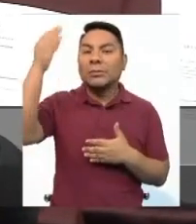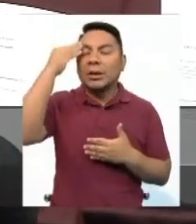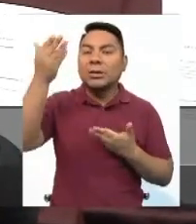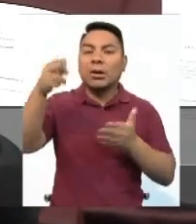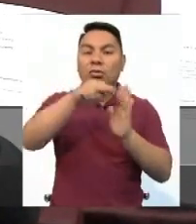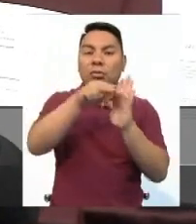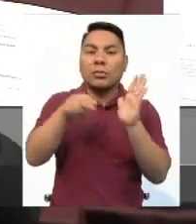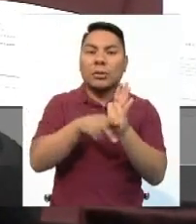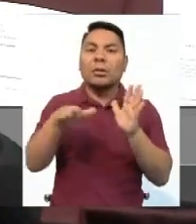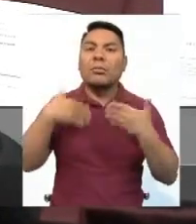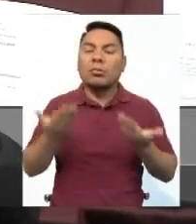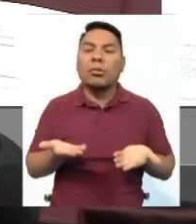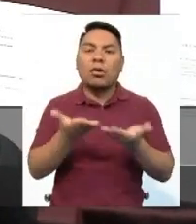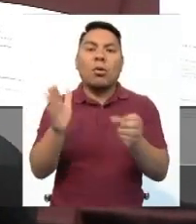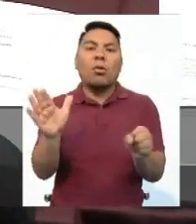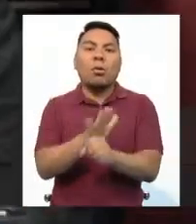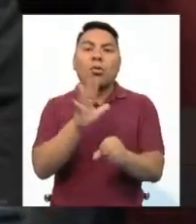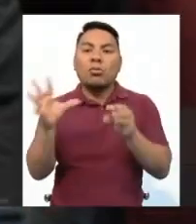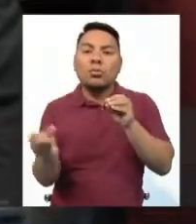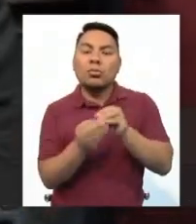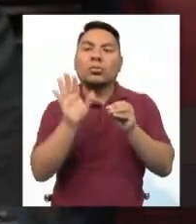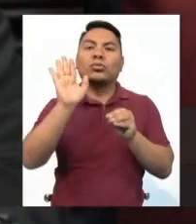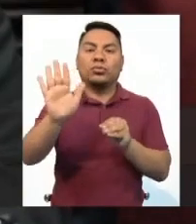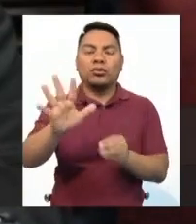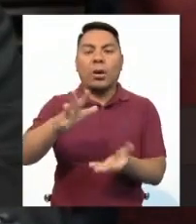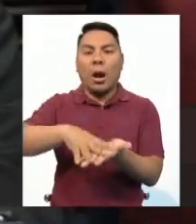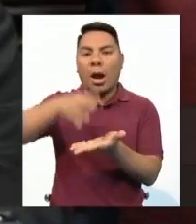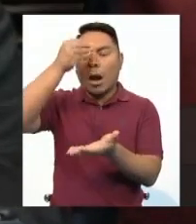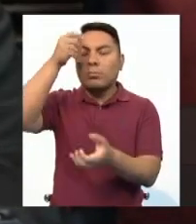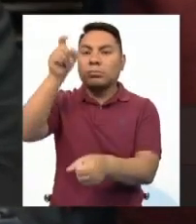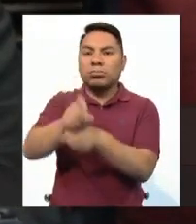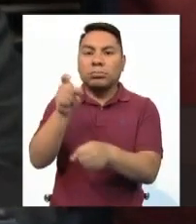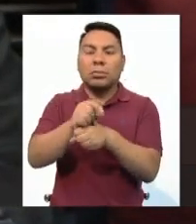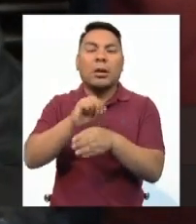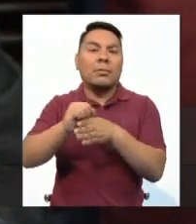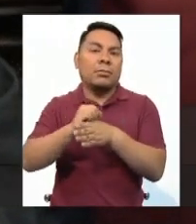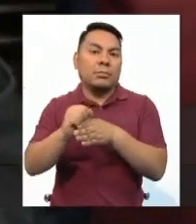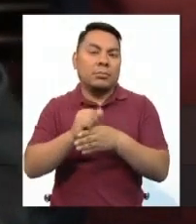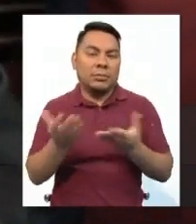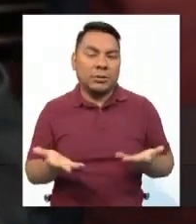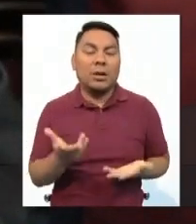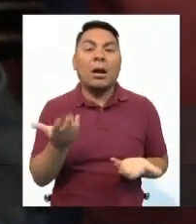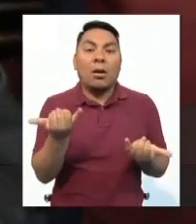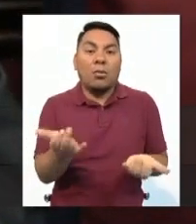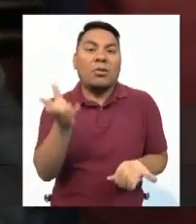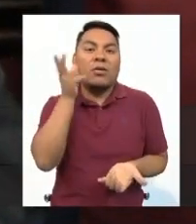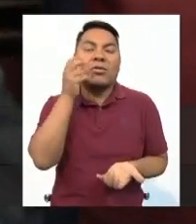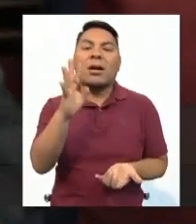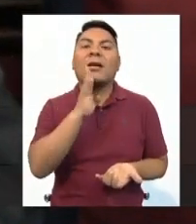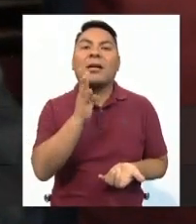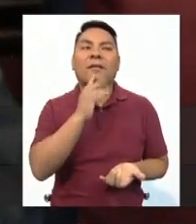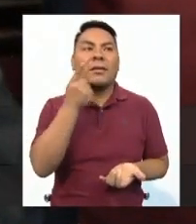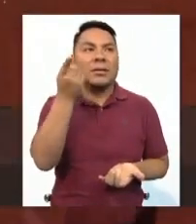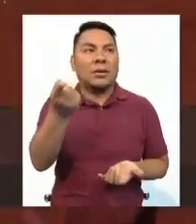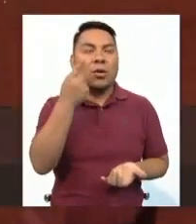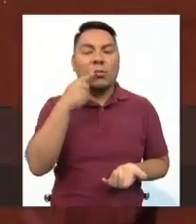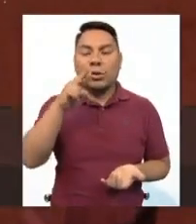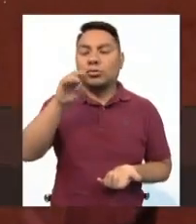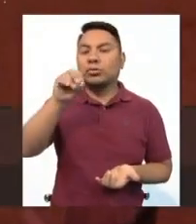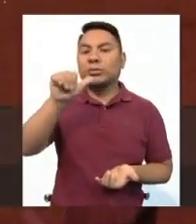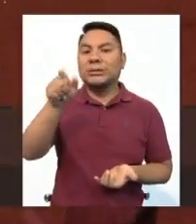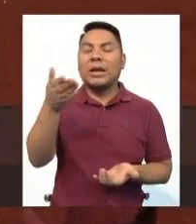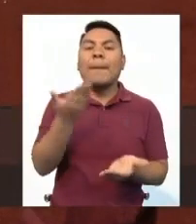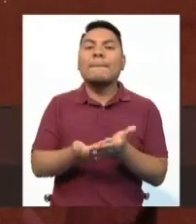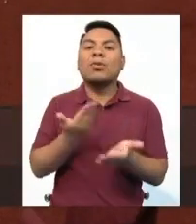que consoliden y complementen su formación teórico-práctico en el aula. Vamos a escuchar las declaraciones de Rosa Bartra, quien